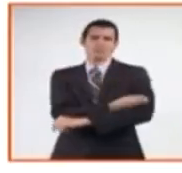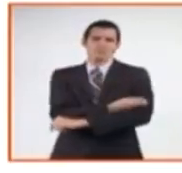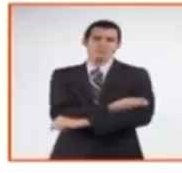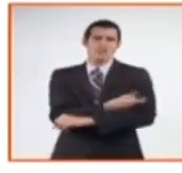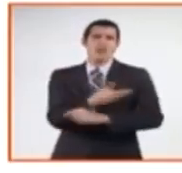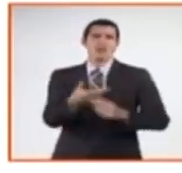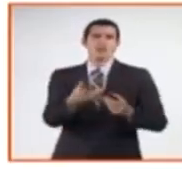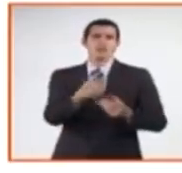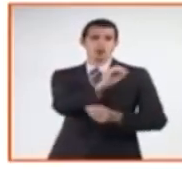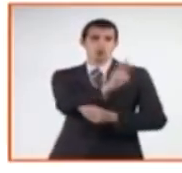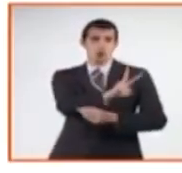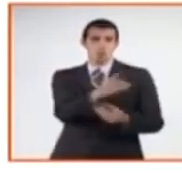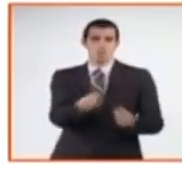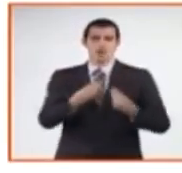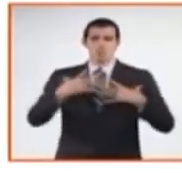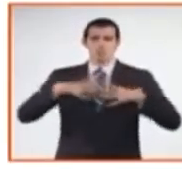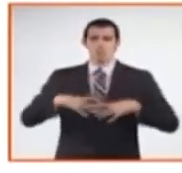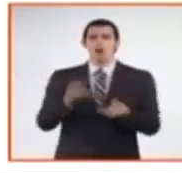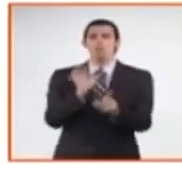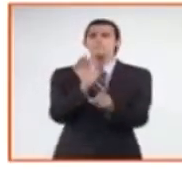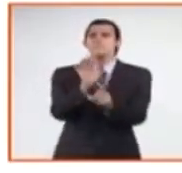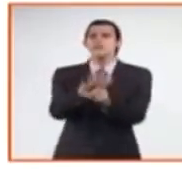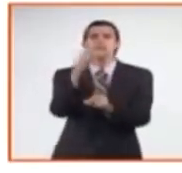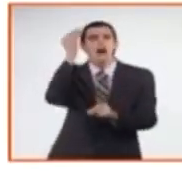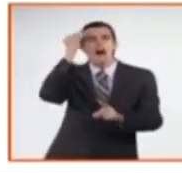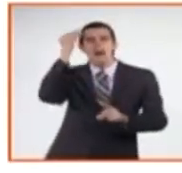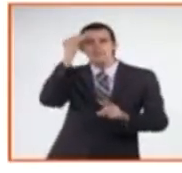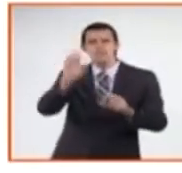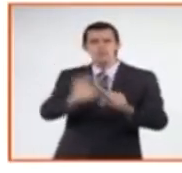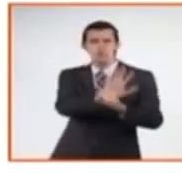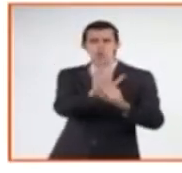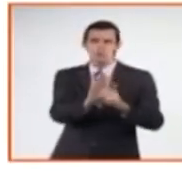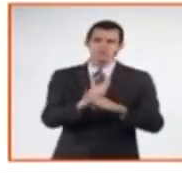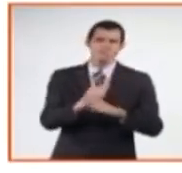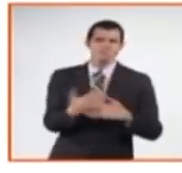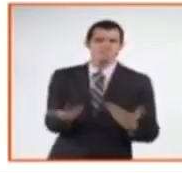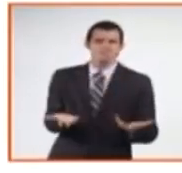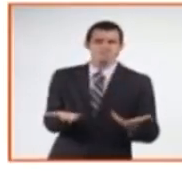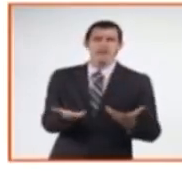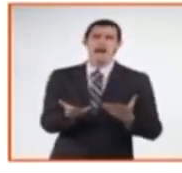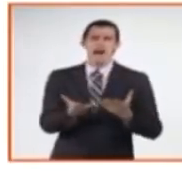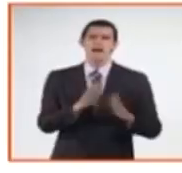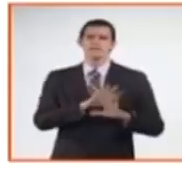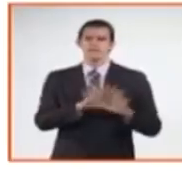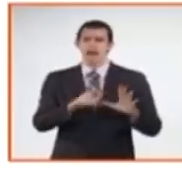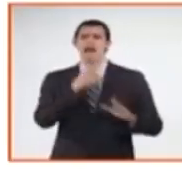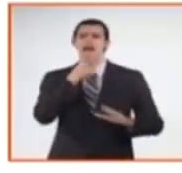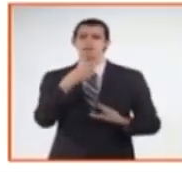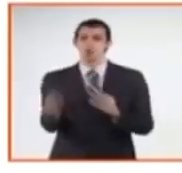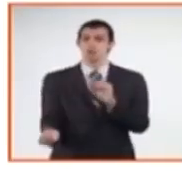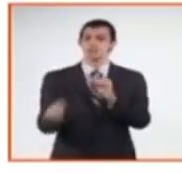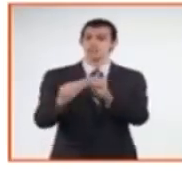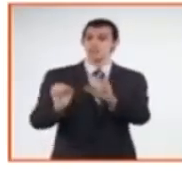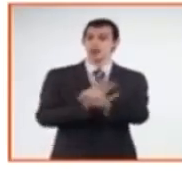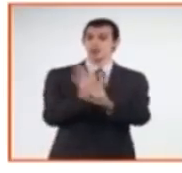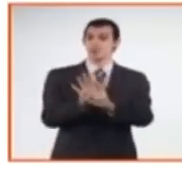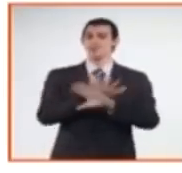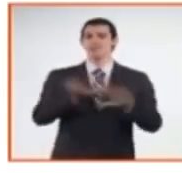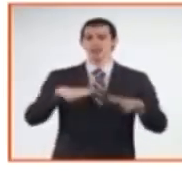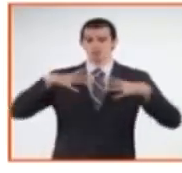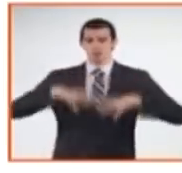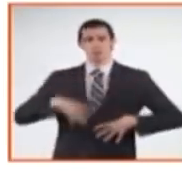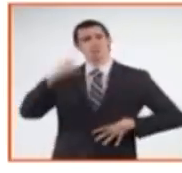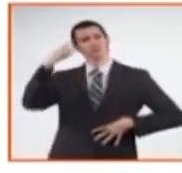distintas y por lo tanto ese fue el origen el origen de la idea que fue un origen indio pienso que muy